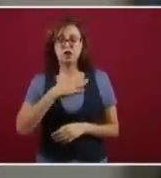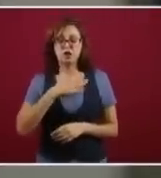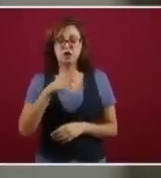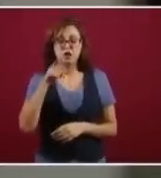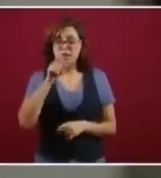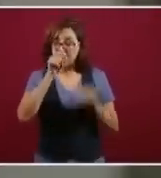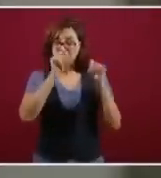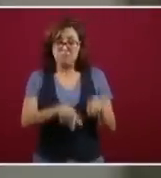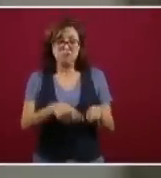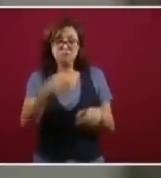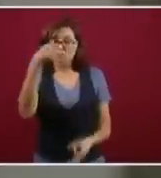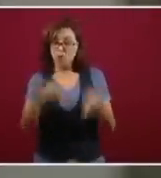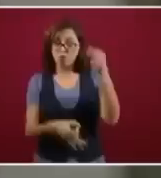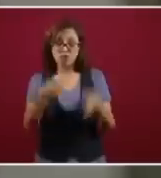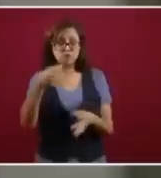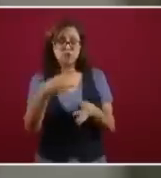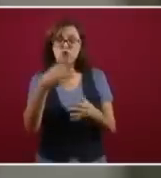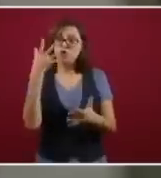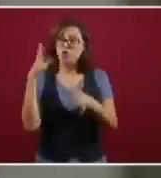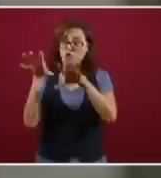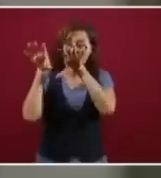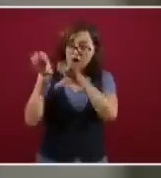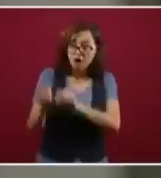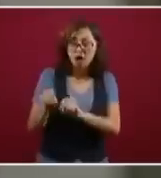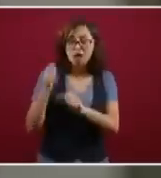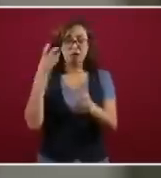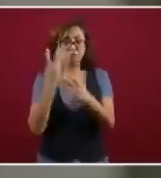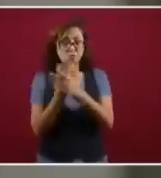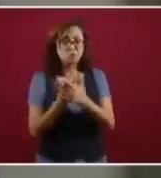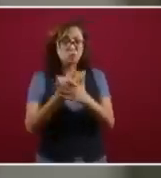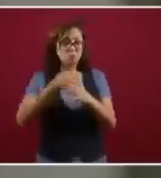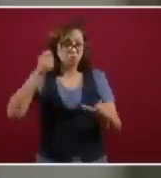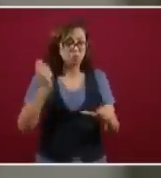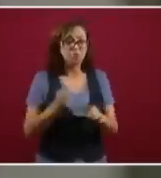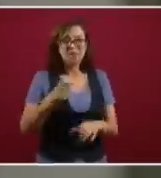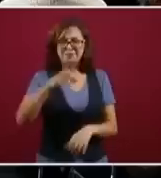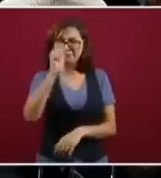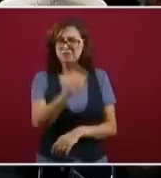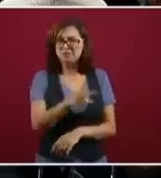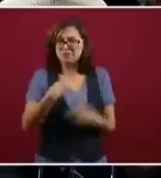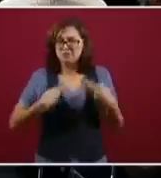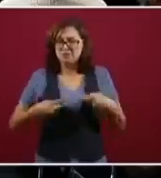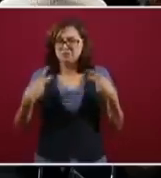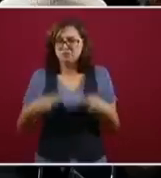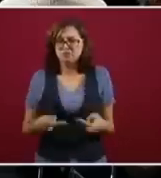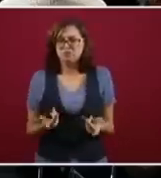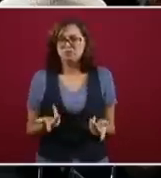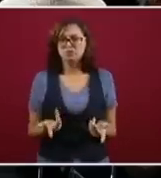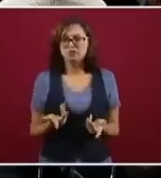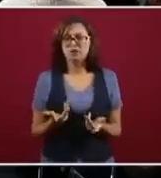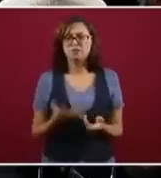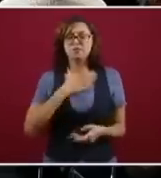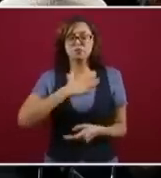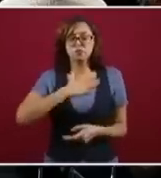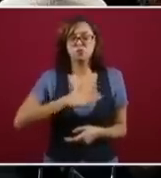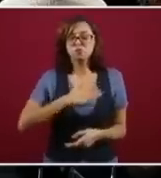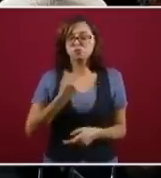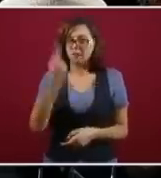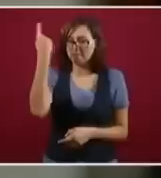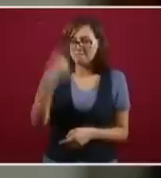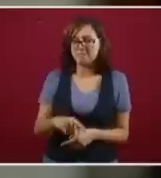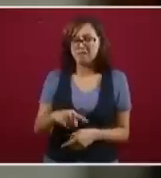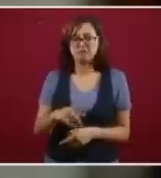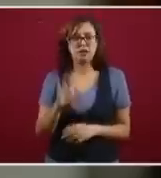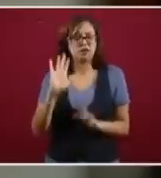los detiene y los juzga. En la justicia militar ahí así se está llevando a cabo. O sea, se aplica la justicia por mandato,